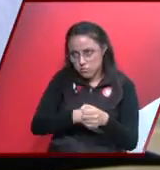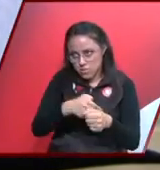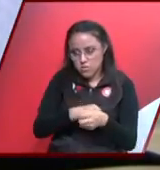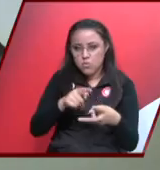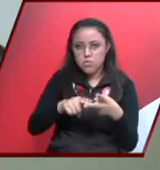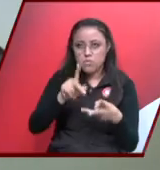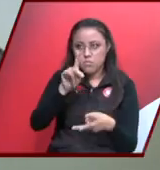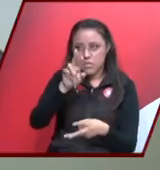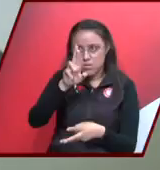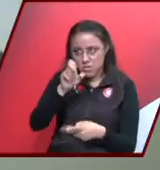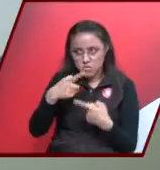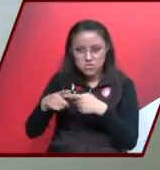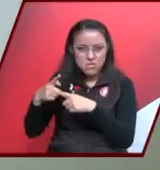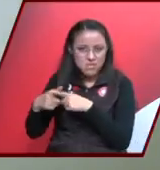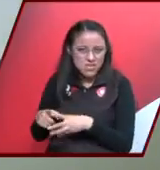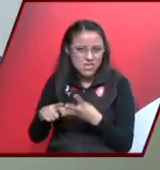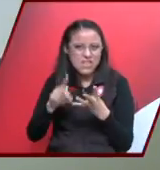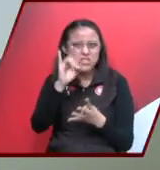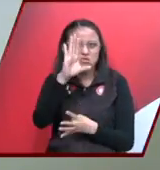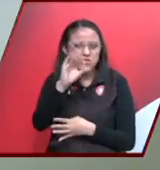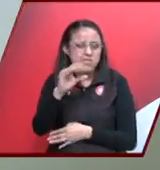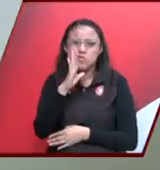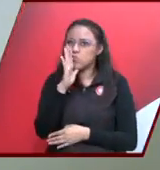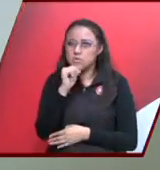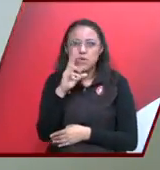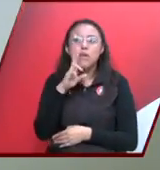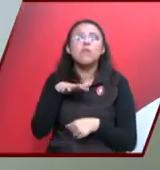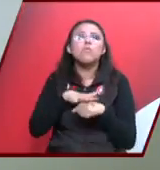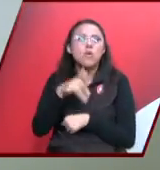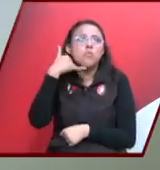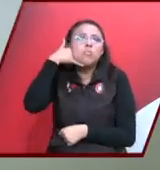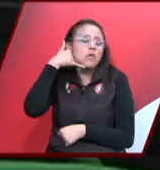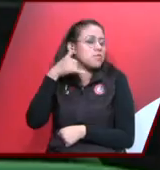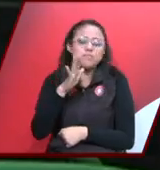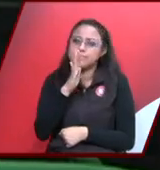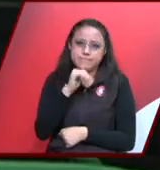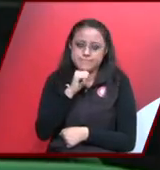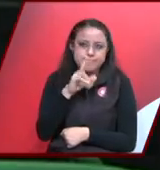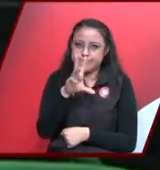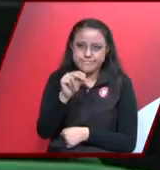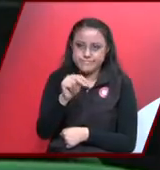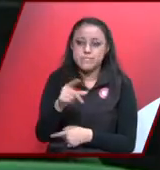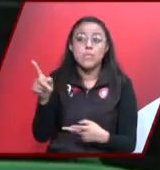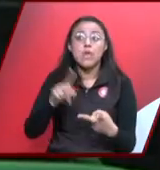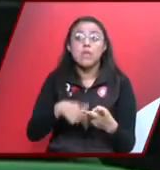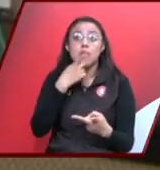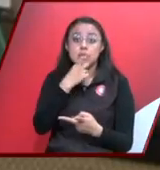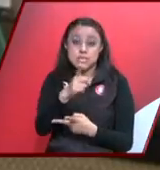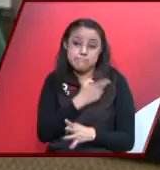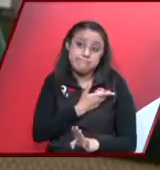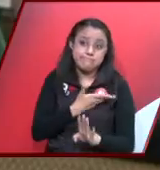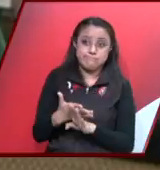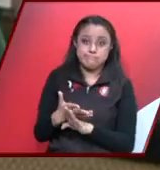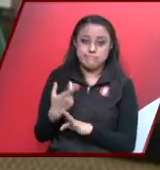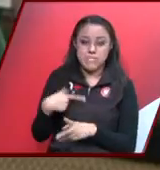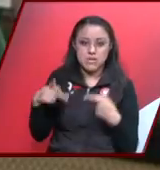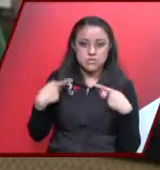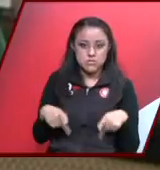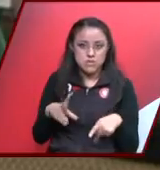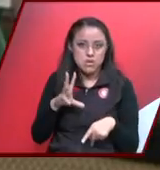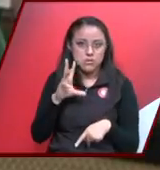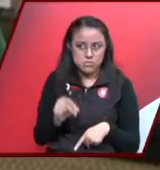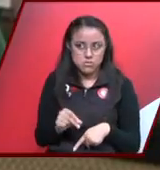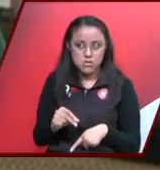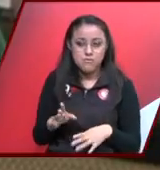cualquier otra expresión que imposibilite su identificación. Tampoco pueden amenazar, ofender, intimidar al deudor o